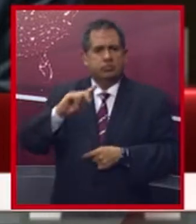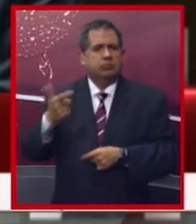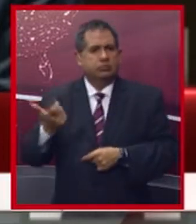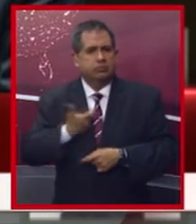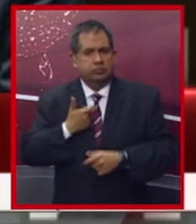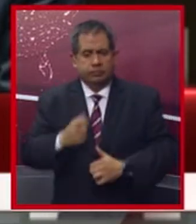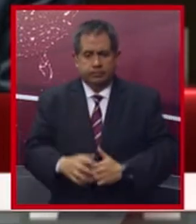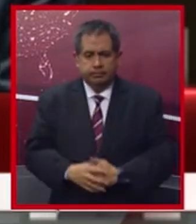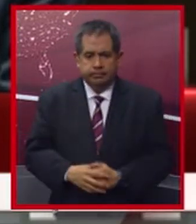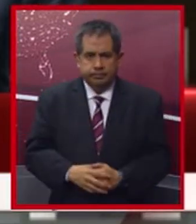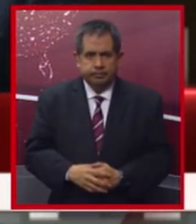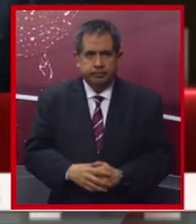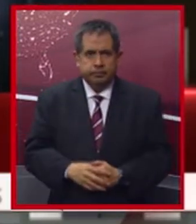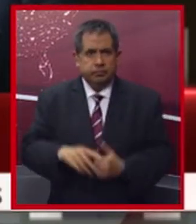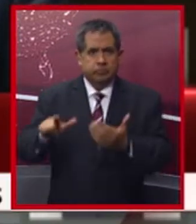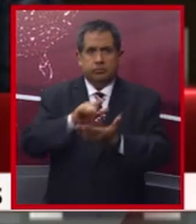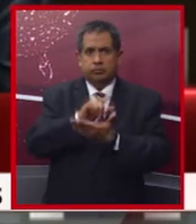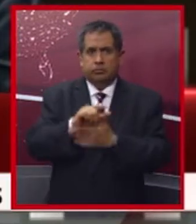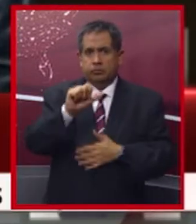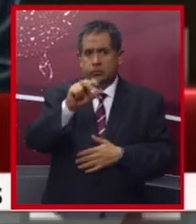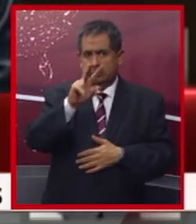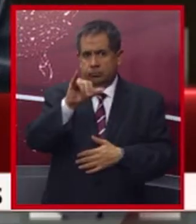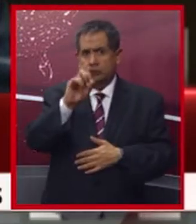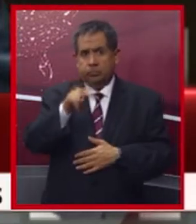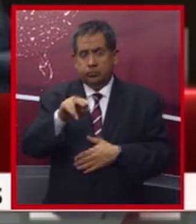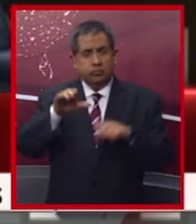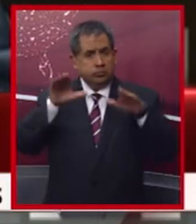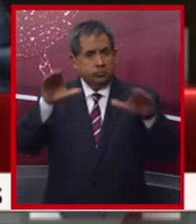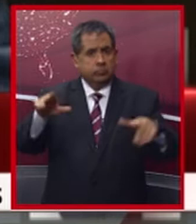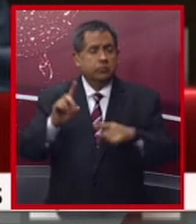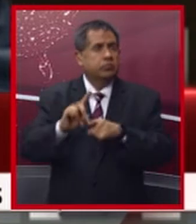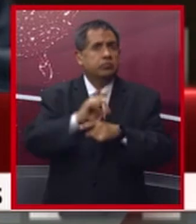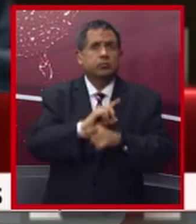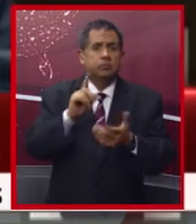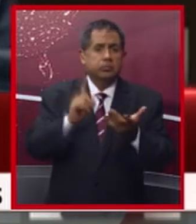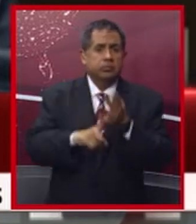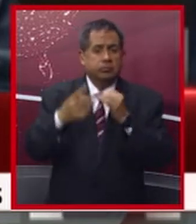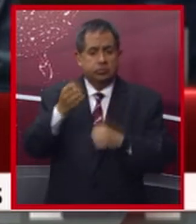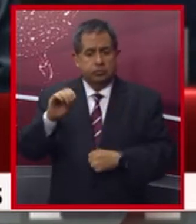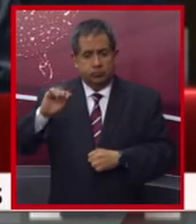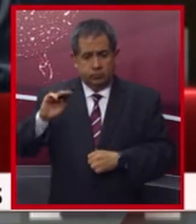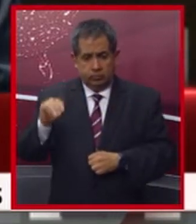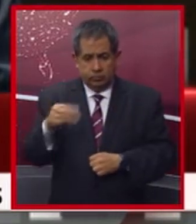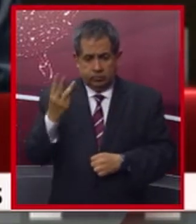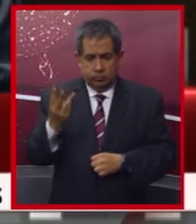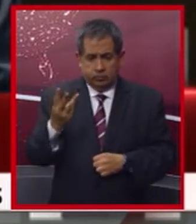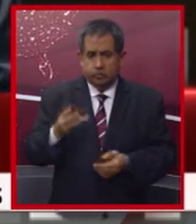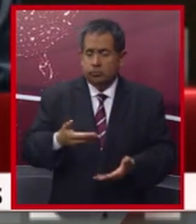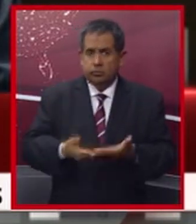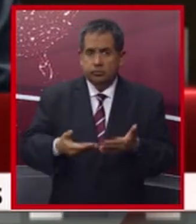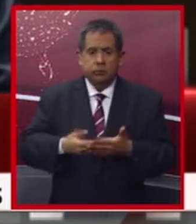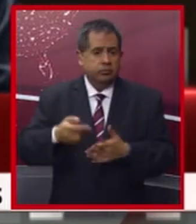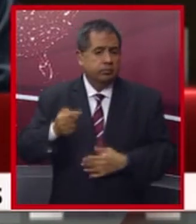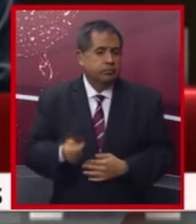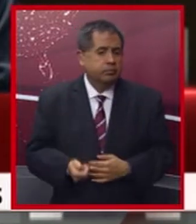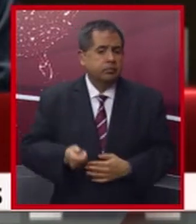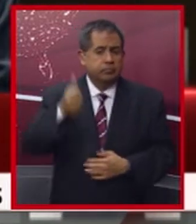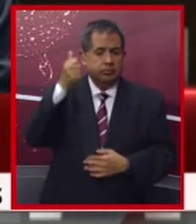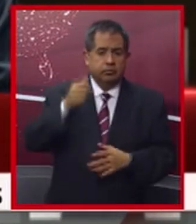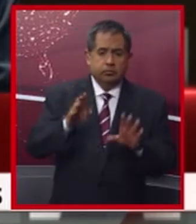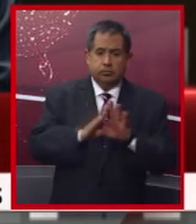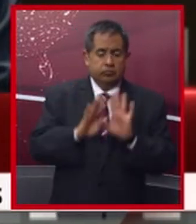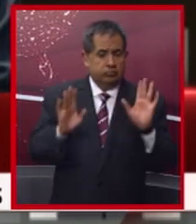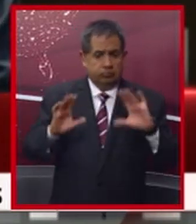reforma que se hace a la Ley de Aviación Civil desde su creación, desde 1993. Y es la primera vez en